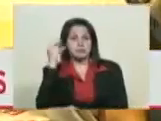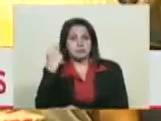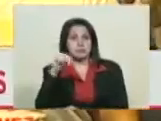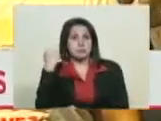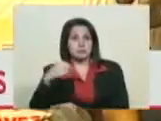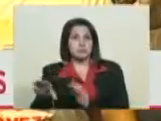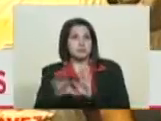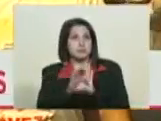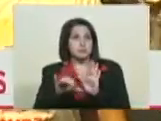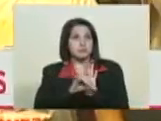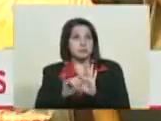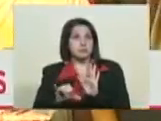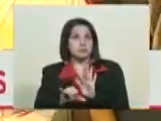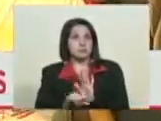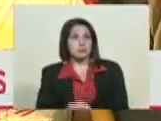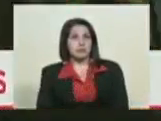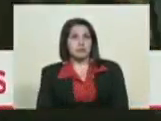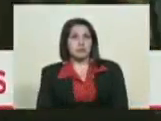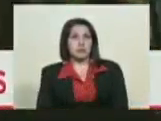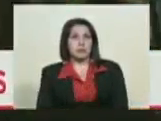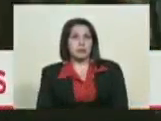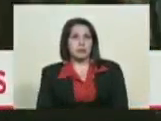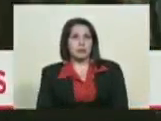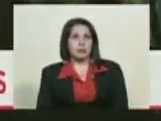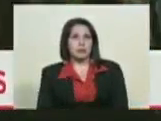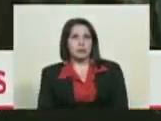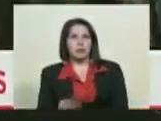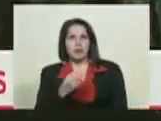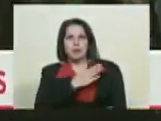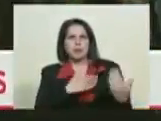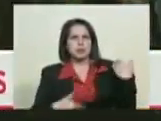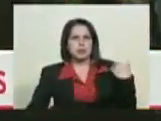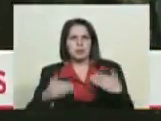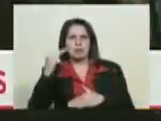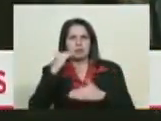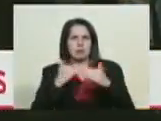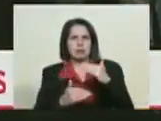Constituyente, Elvis Amoroso, vicepresidente,